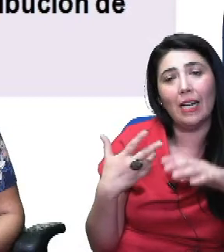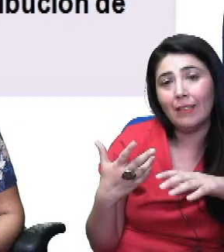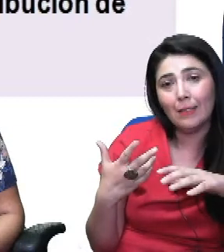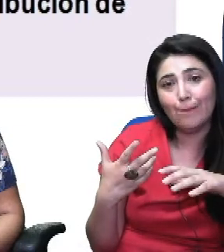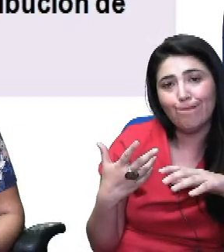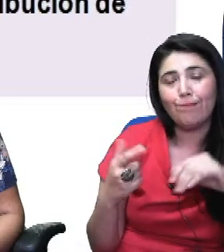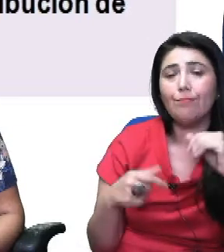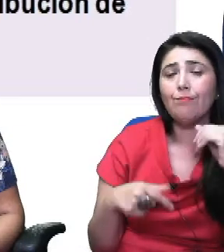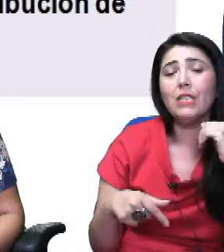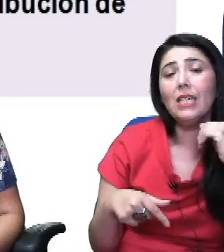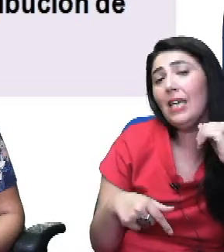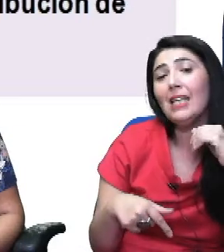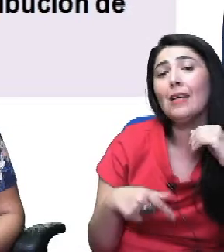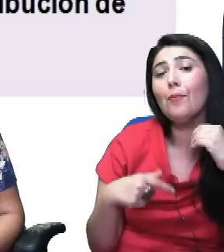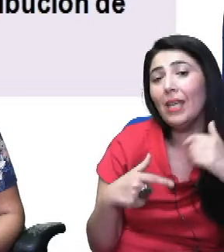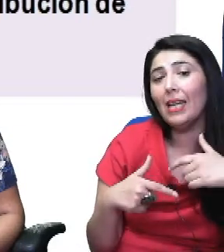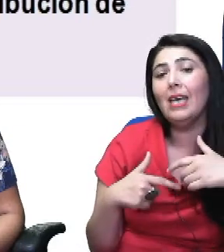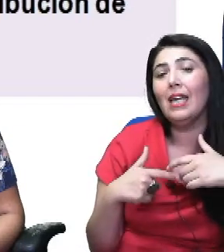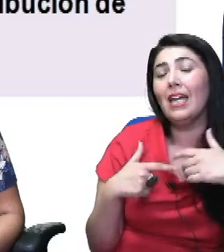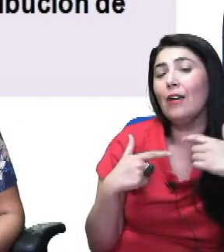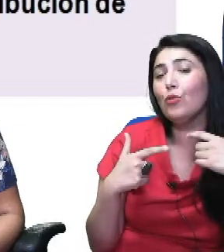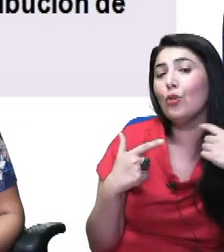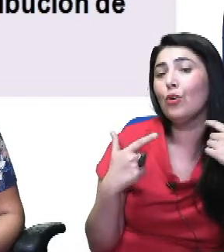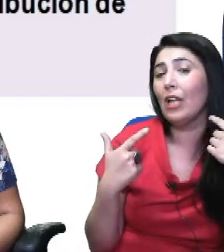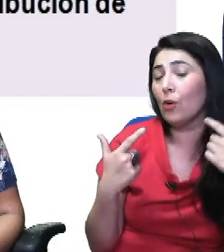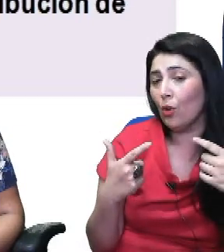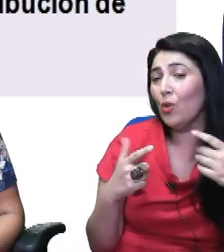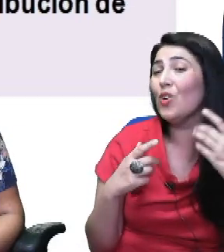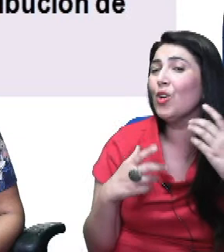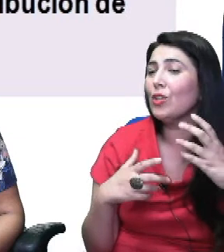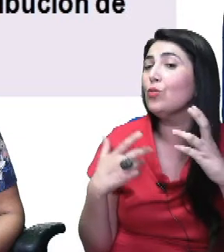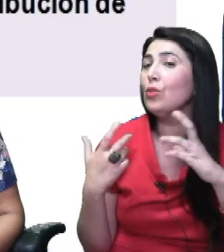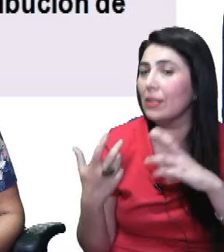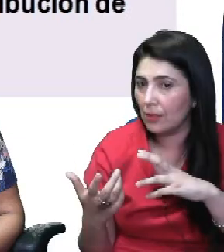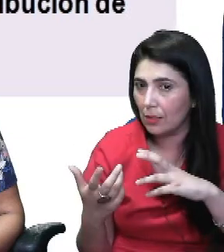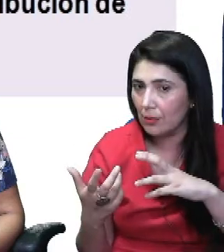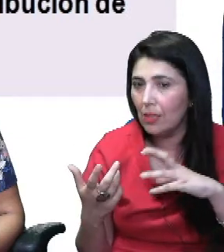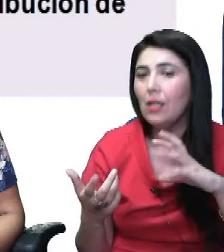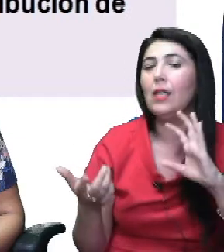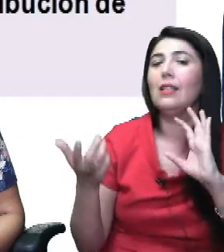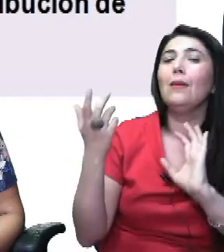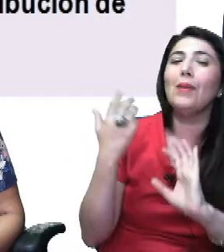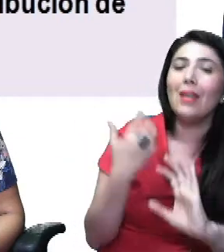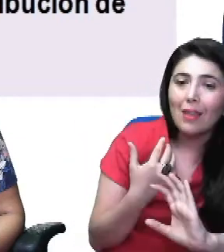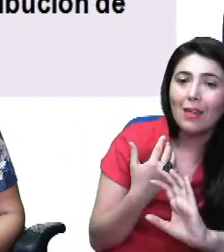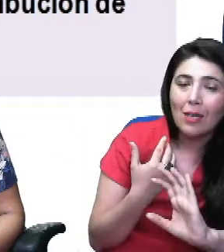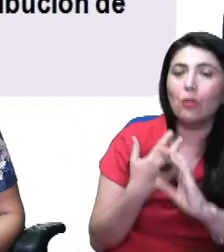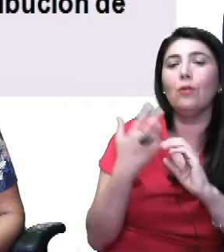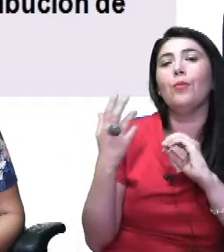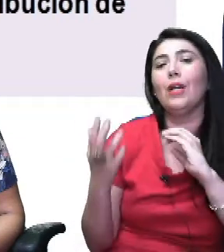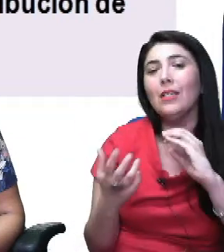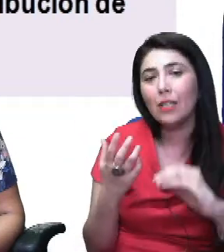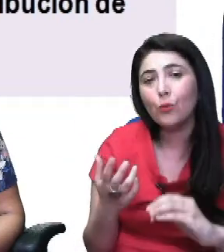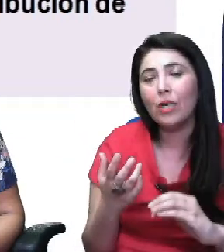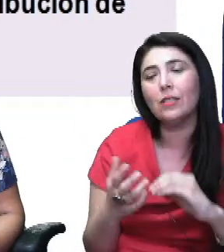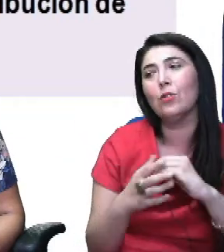mentales graves y también el abuso de alcohol o de otras sustancias. También es descrito